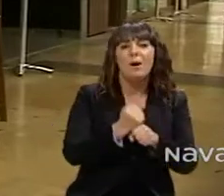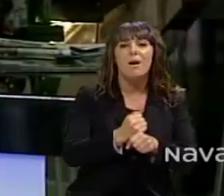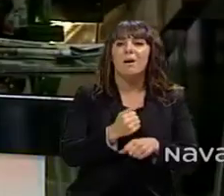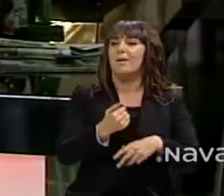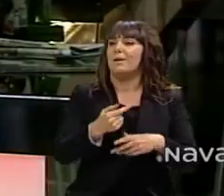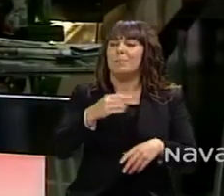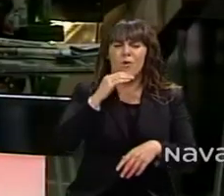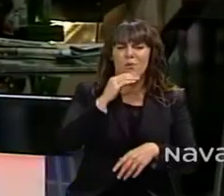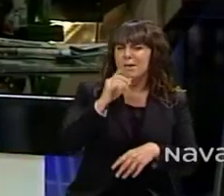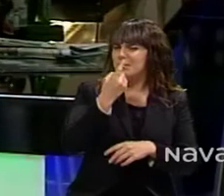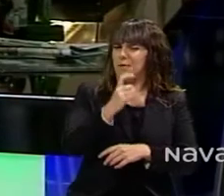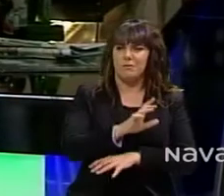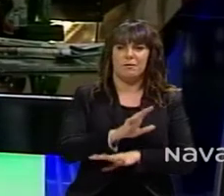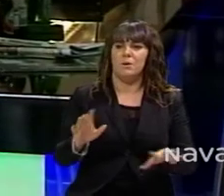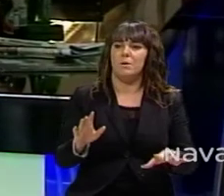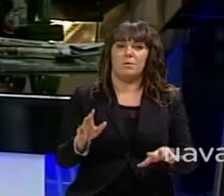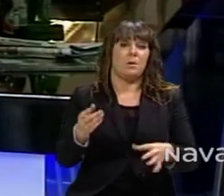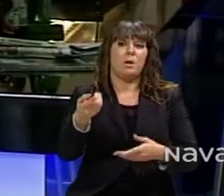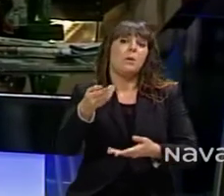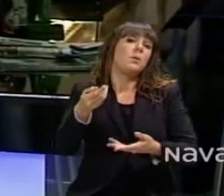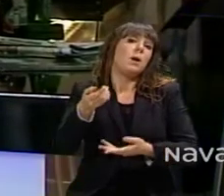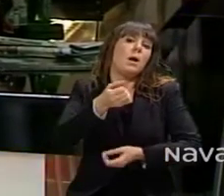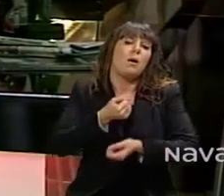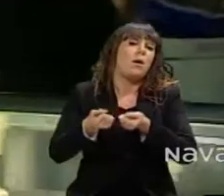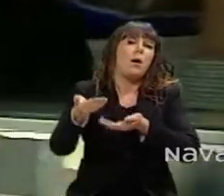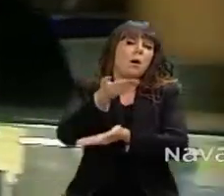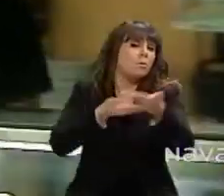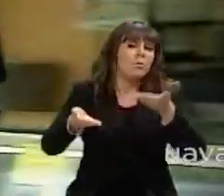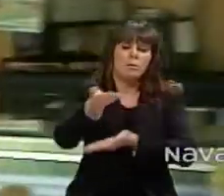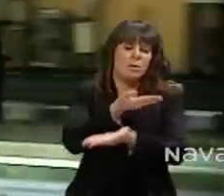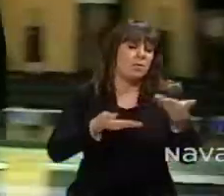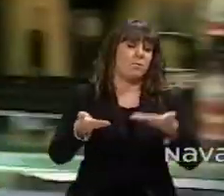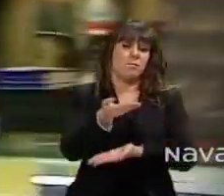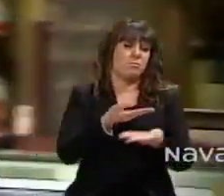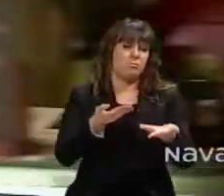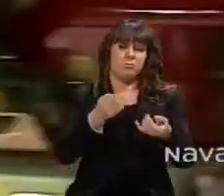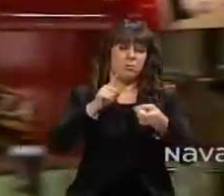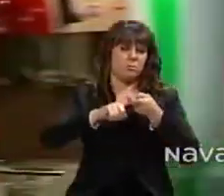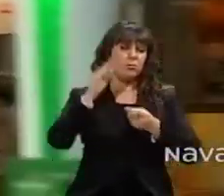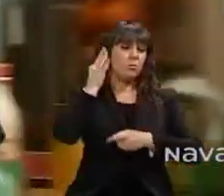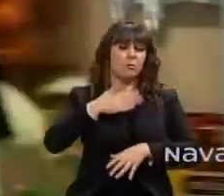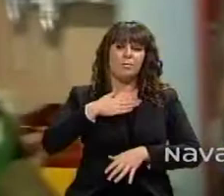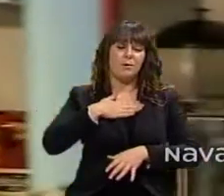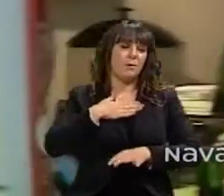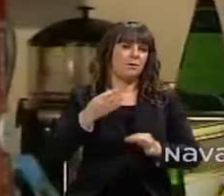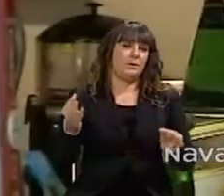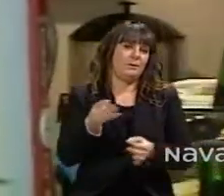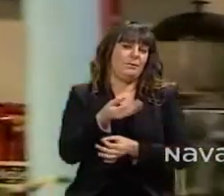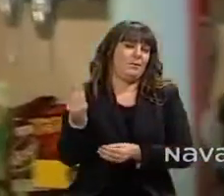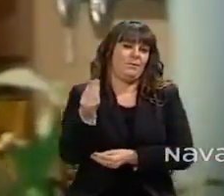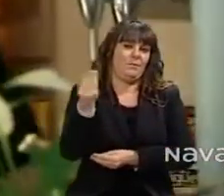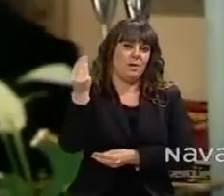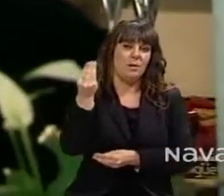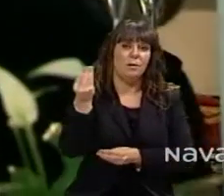no corregirles, o a la inversa, con mi mujer lo mismo, eso es hermoso. Para mí es gratificante estar todos